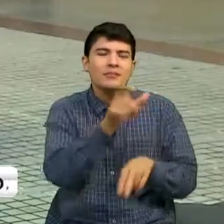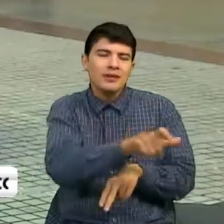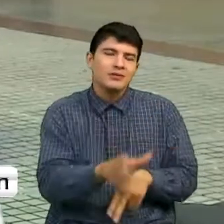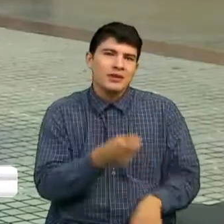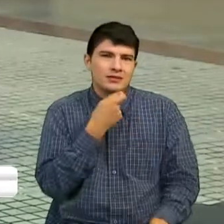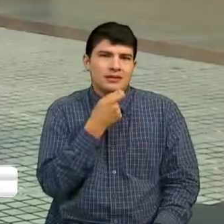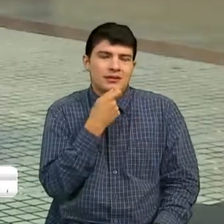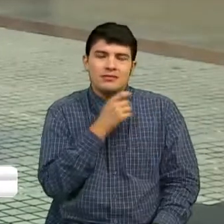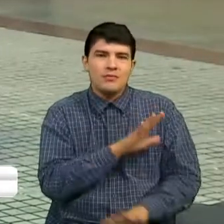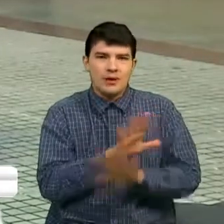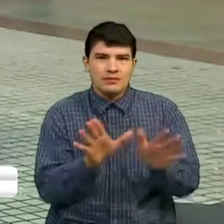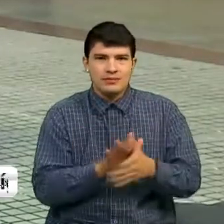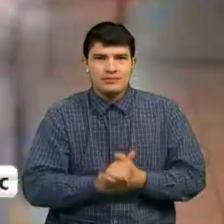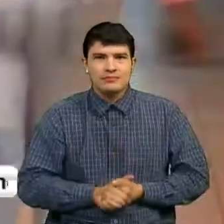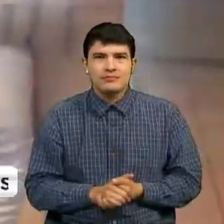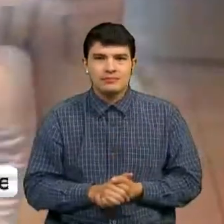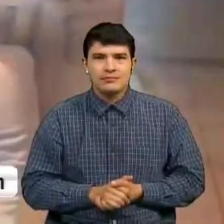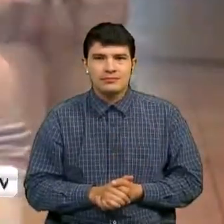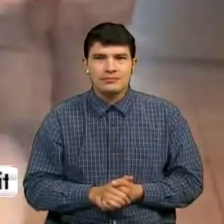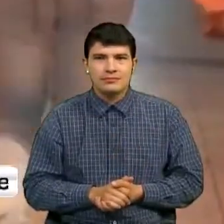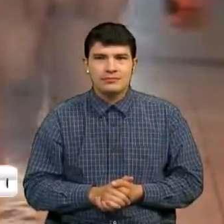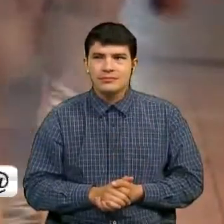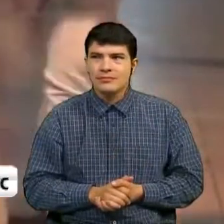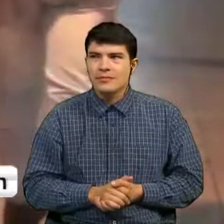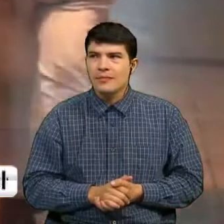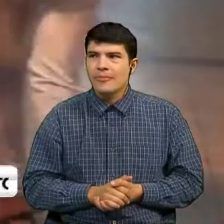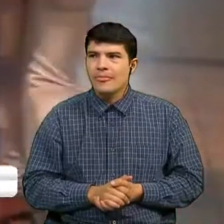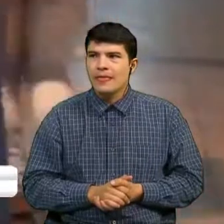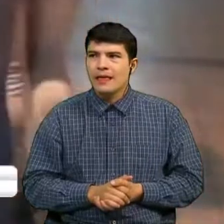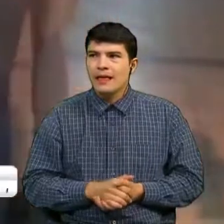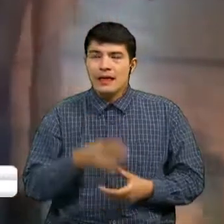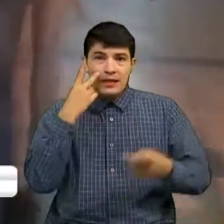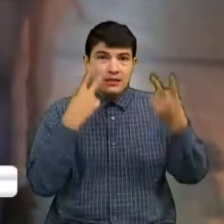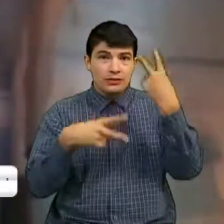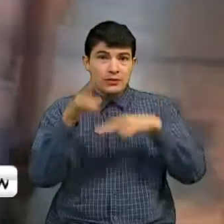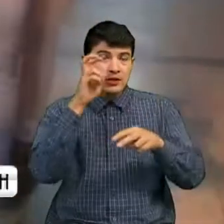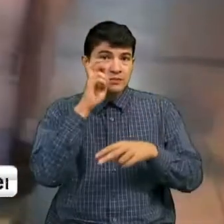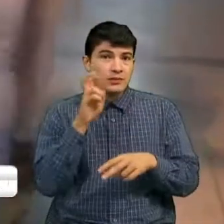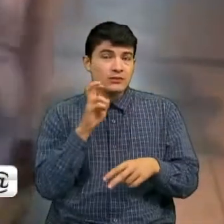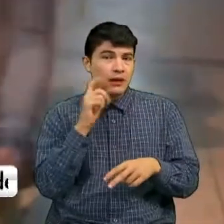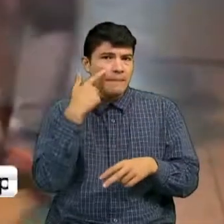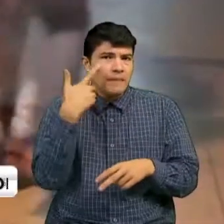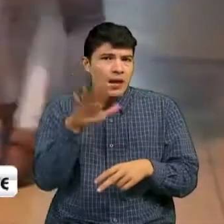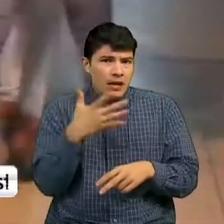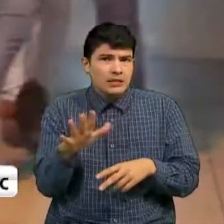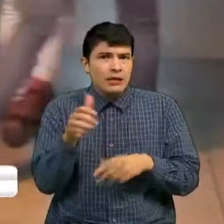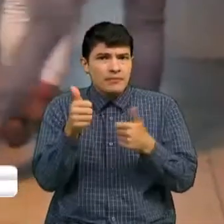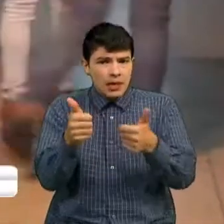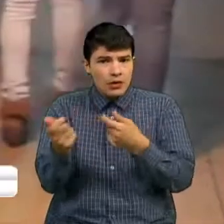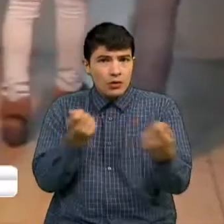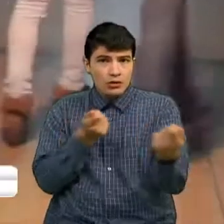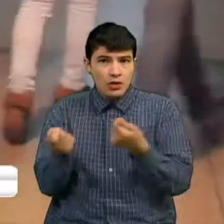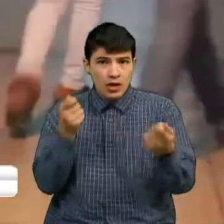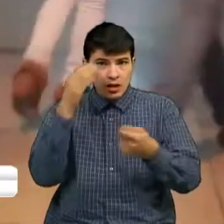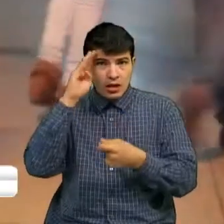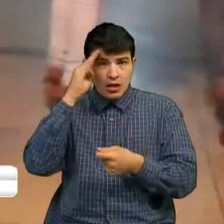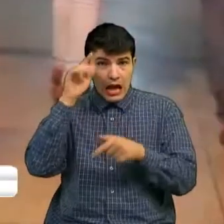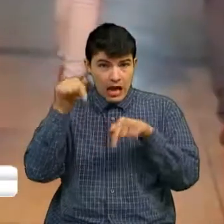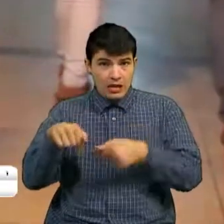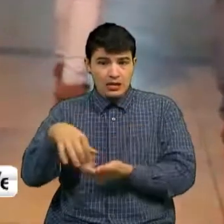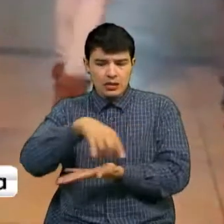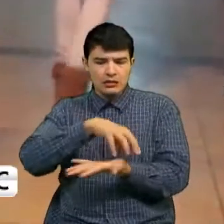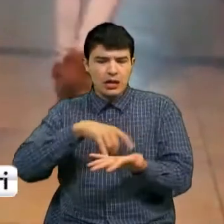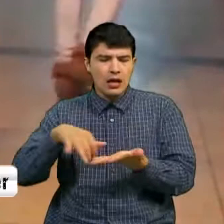personas LGBTs. Eso es todo. Aunque el turismo sexual pareciera estar muy bien controlado por las autoridades en